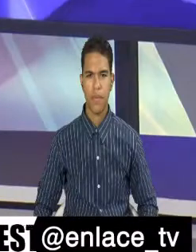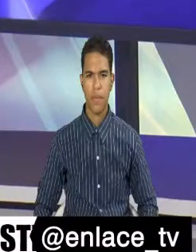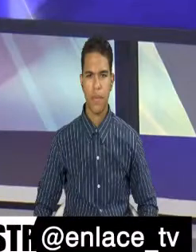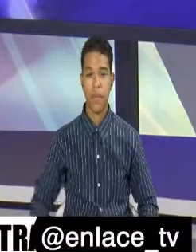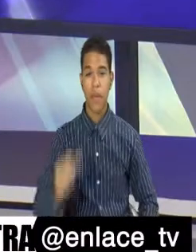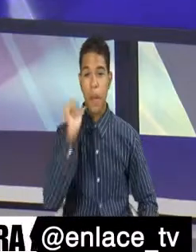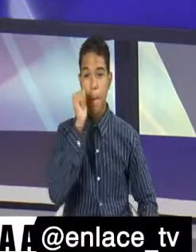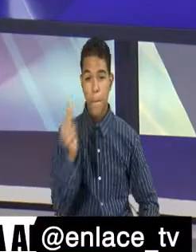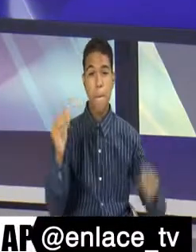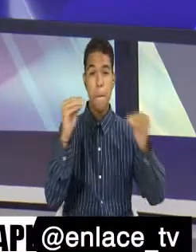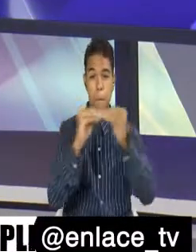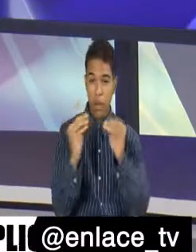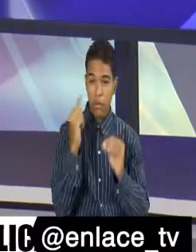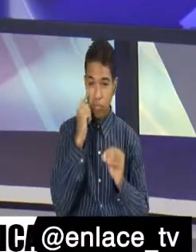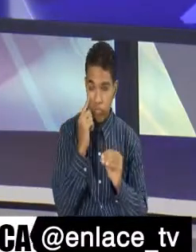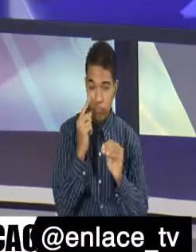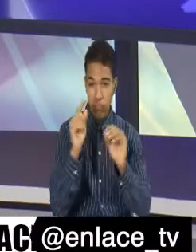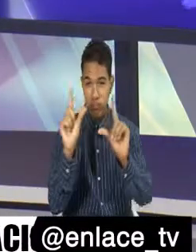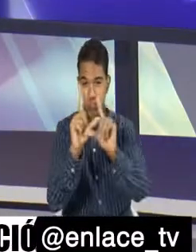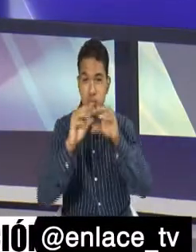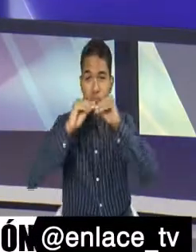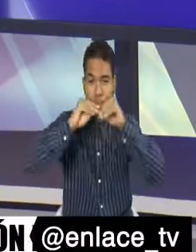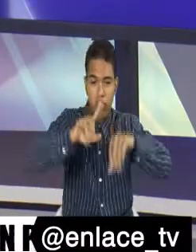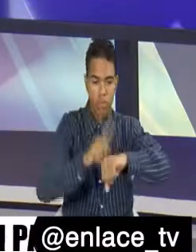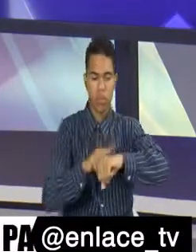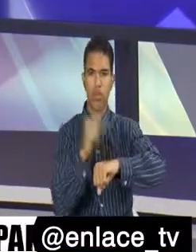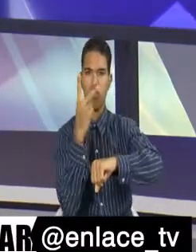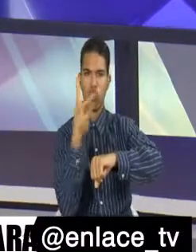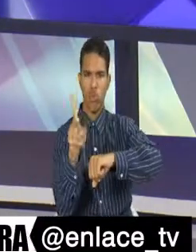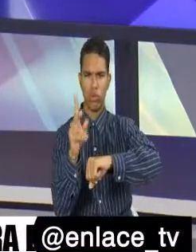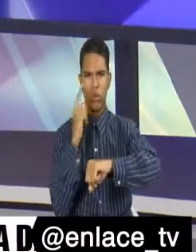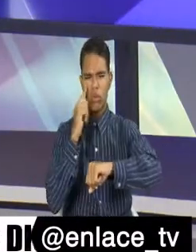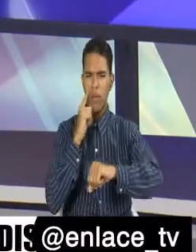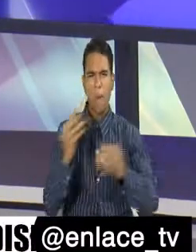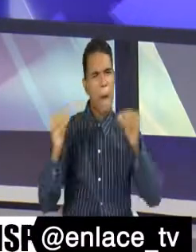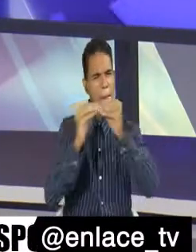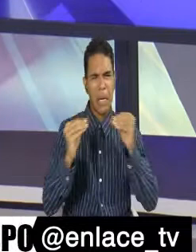Mañana los esperamos desde las 12 del mediodía para contarles más de lo que